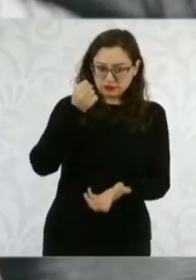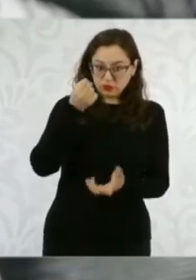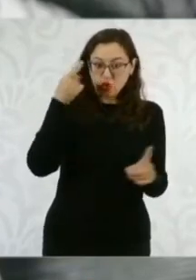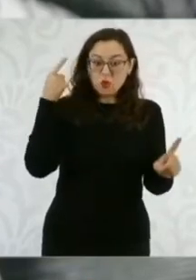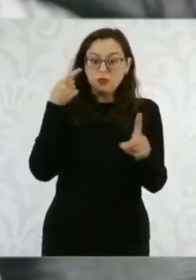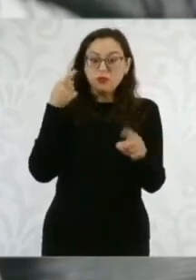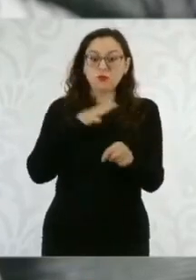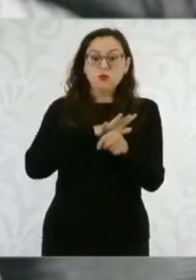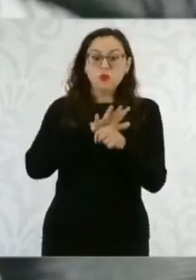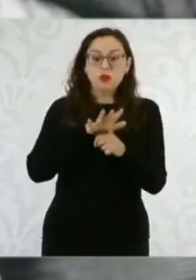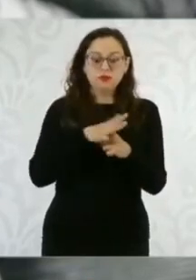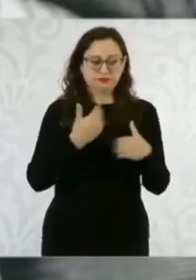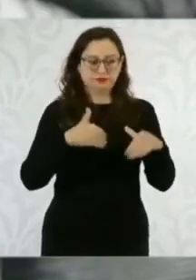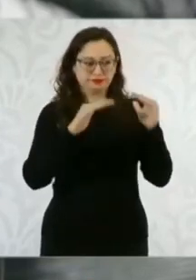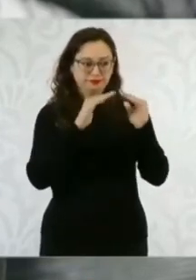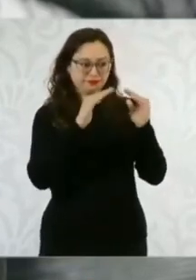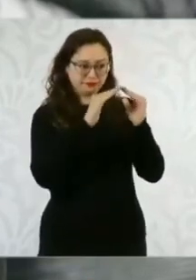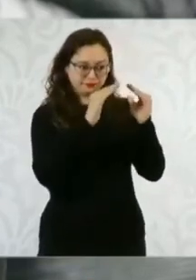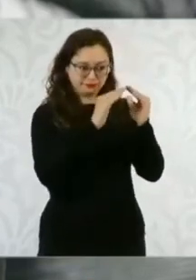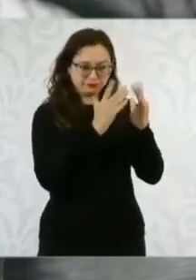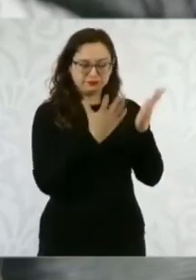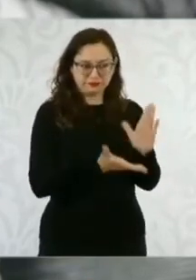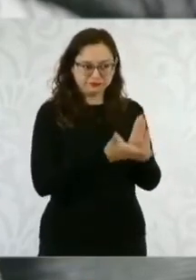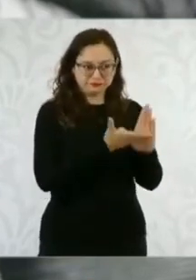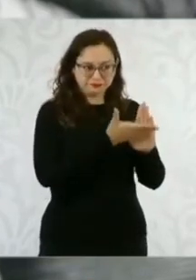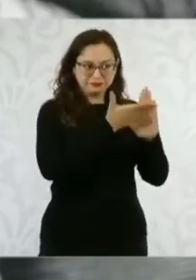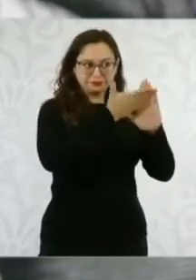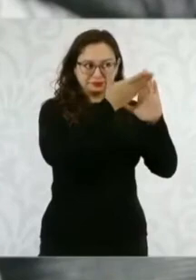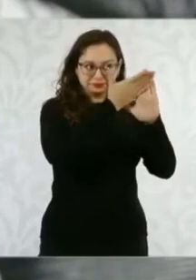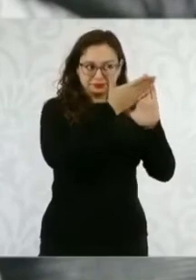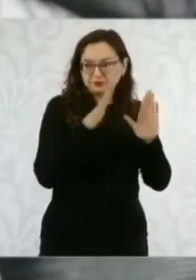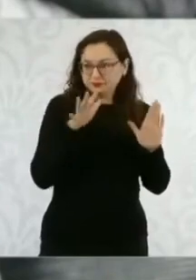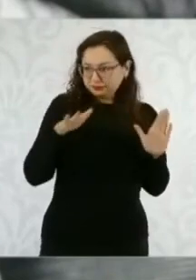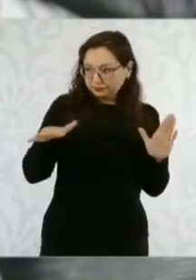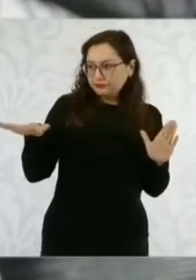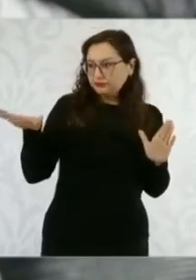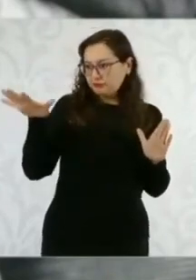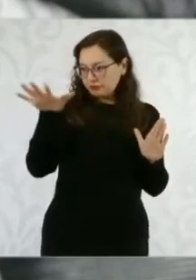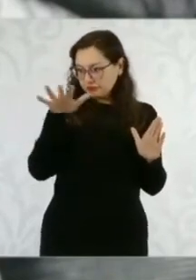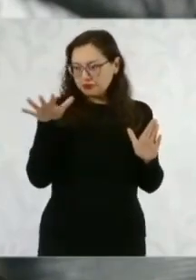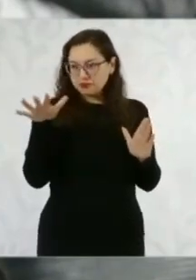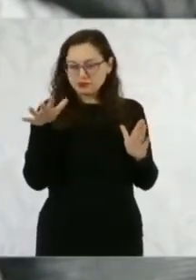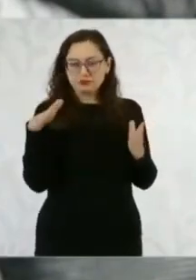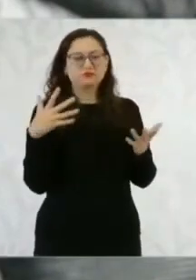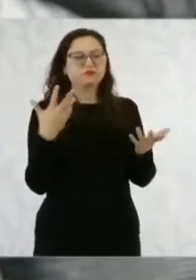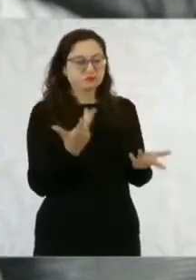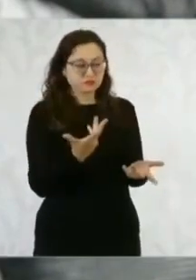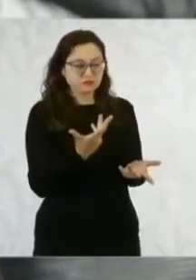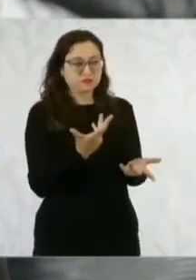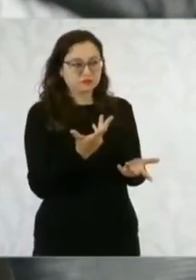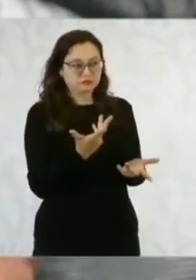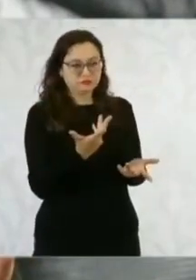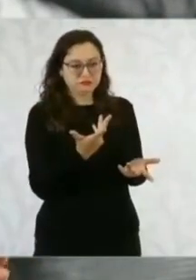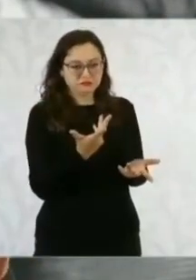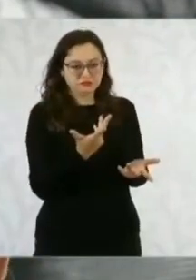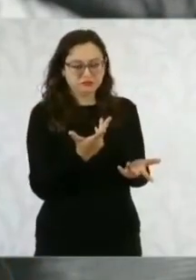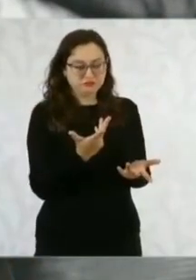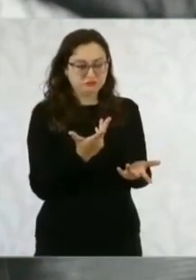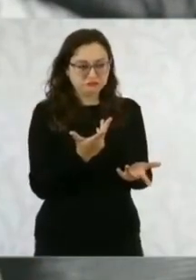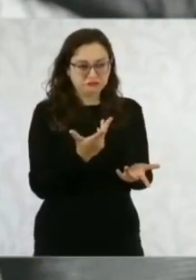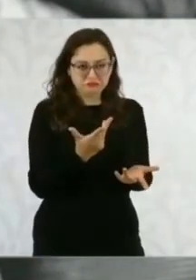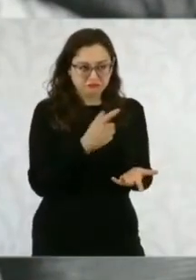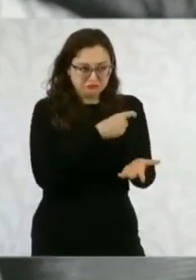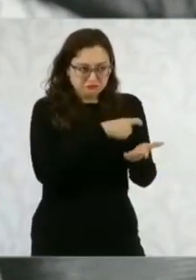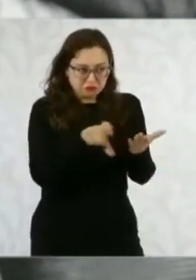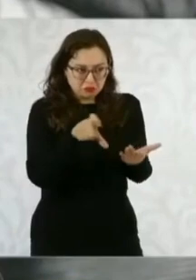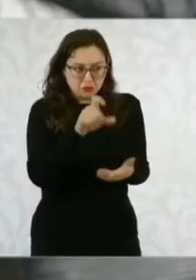hay trabajadores que no ocupan ese fondo para vivienda porque a lo mejor heredaron una casa,